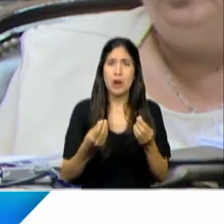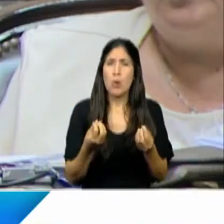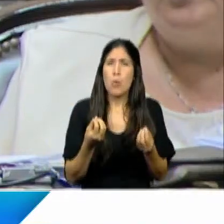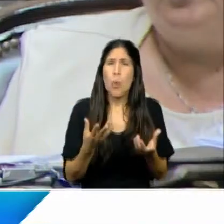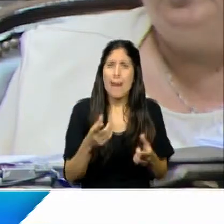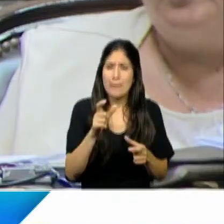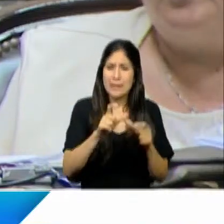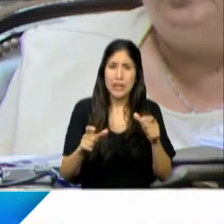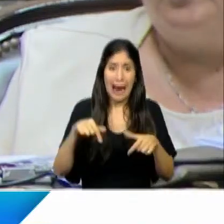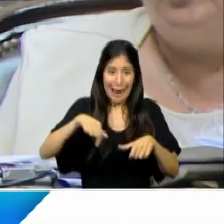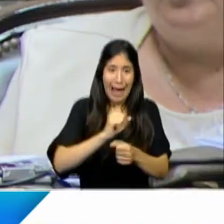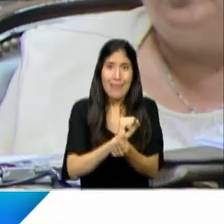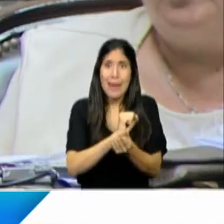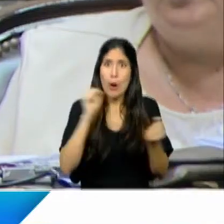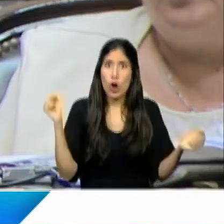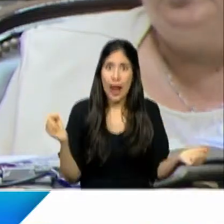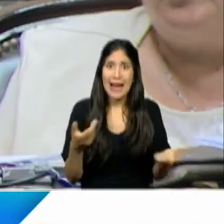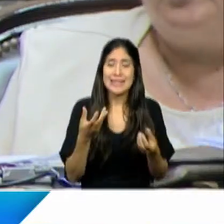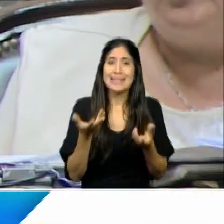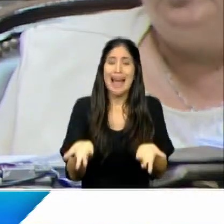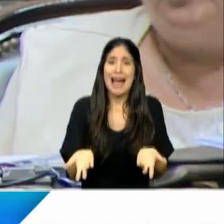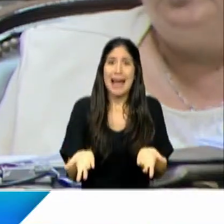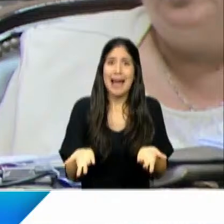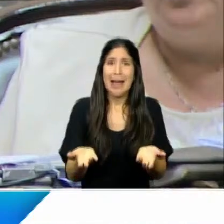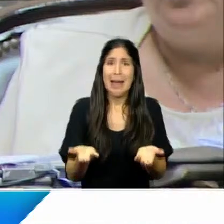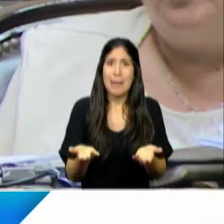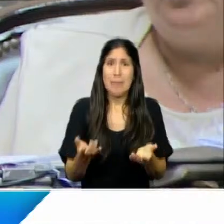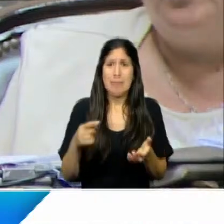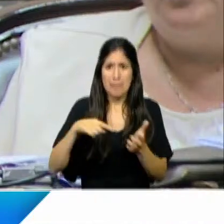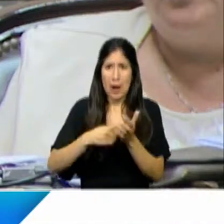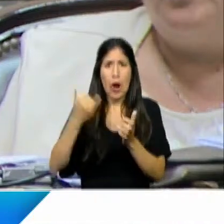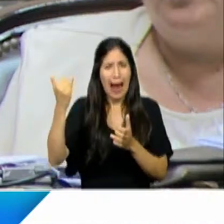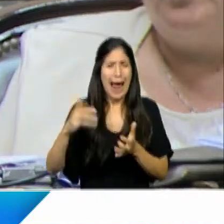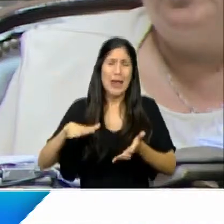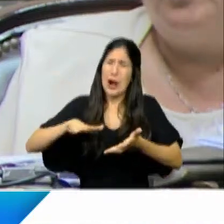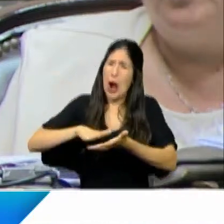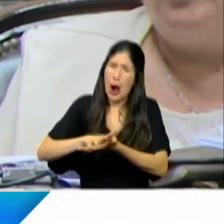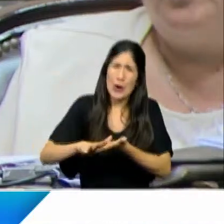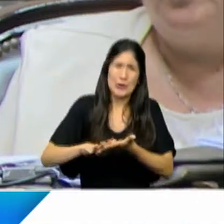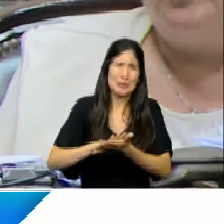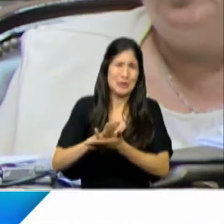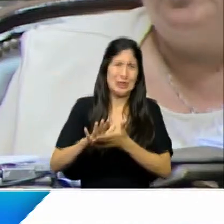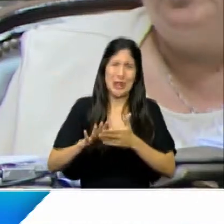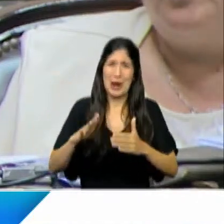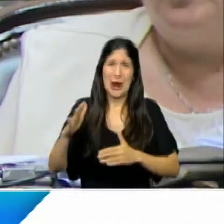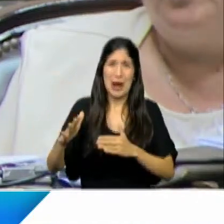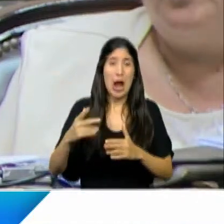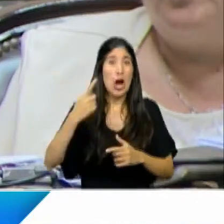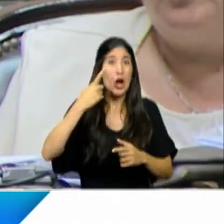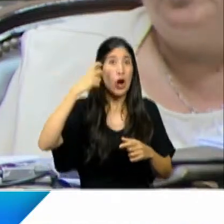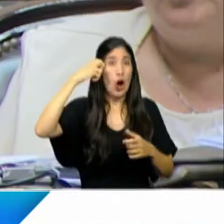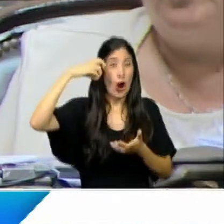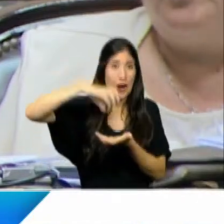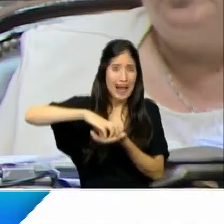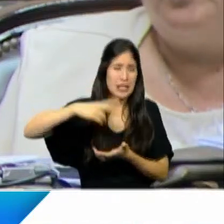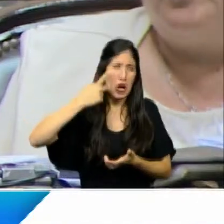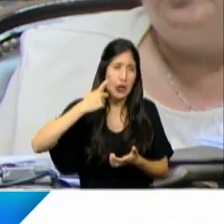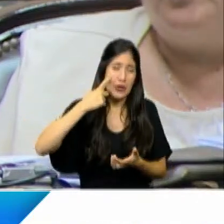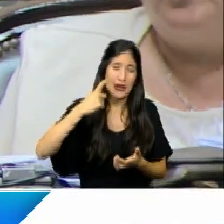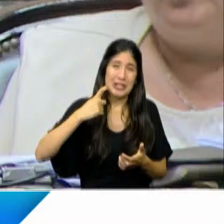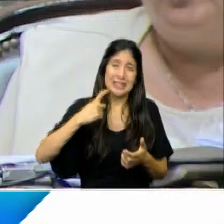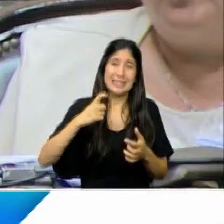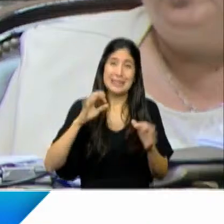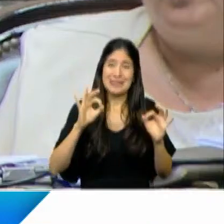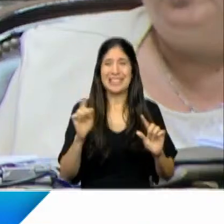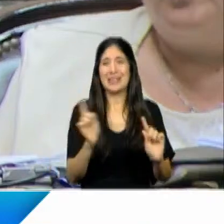en una democracia que ha producido corrupción estructural? No alcanzan los controles del Congreso, lo sabemos, lo saben